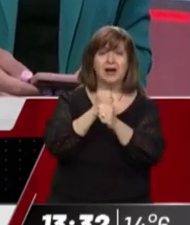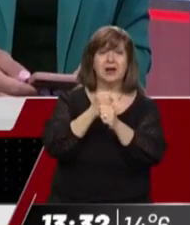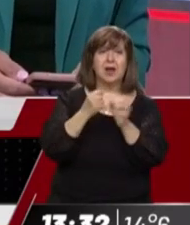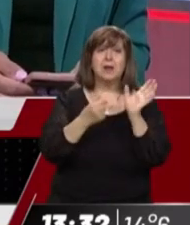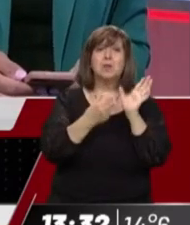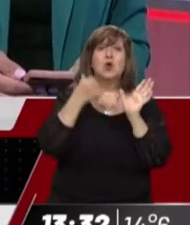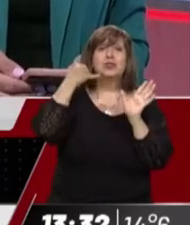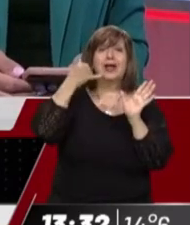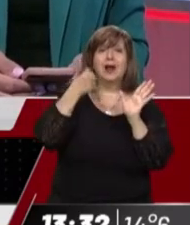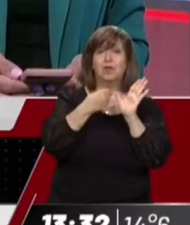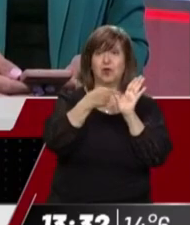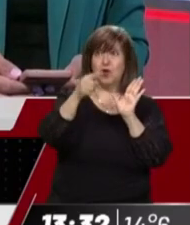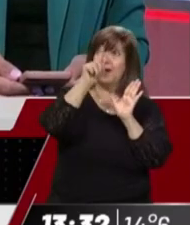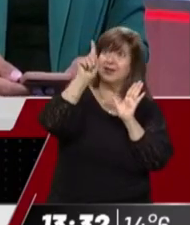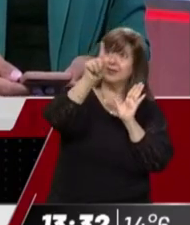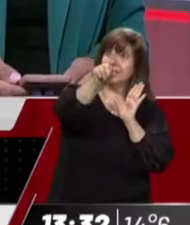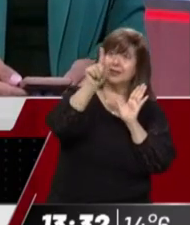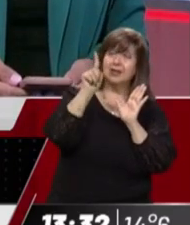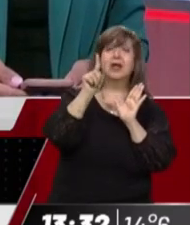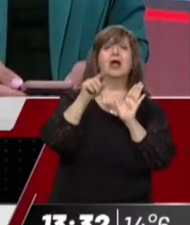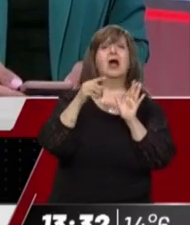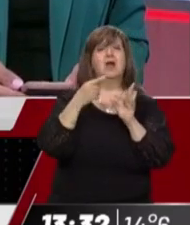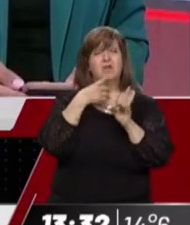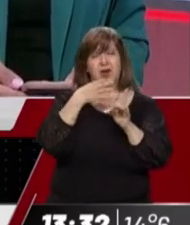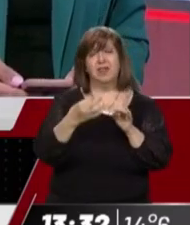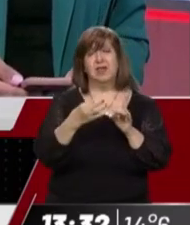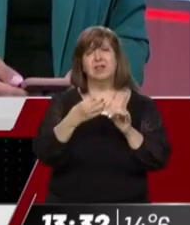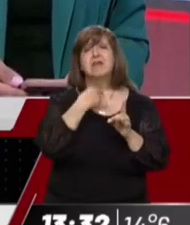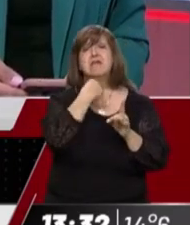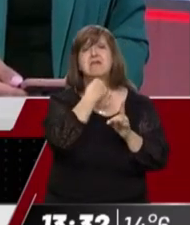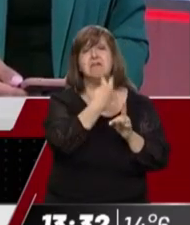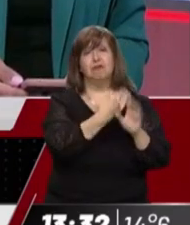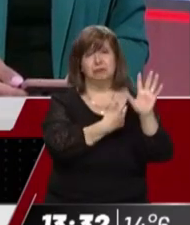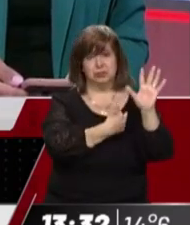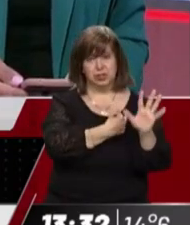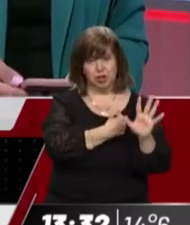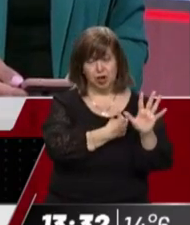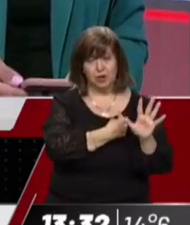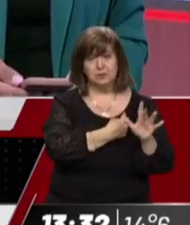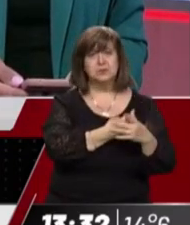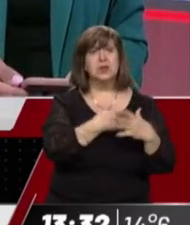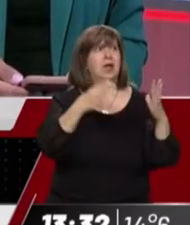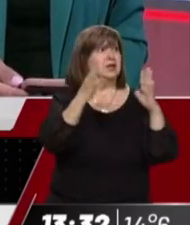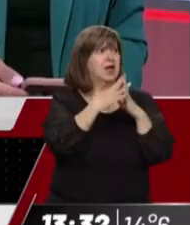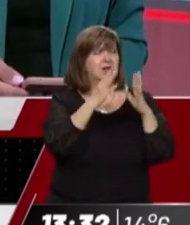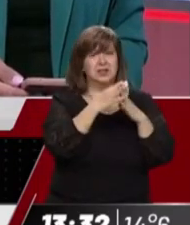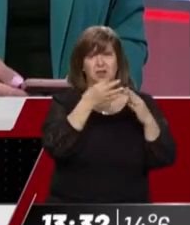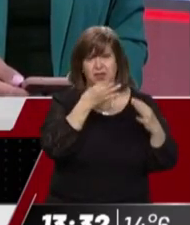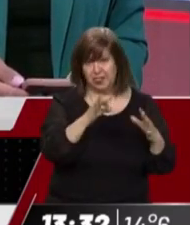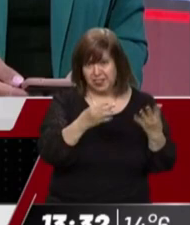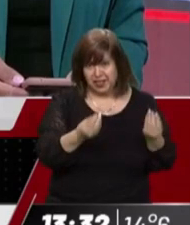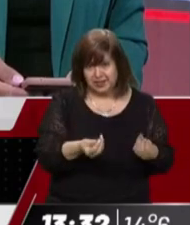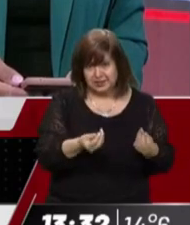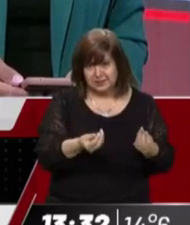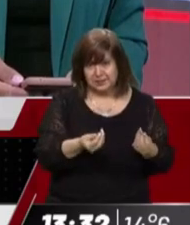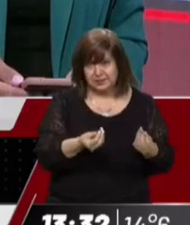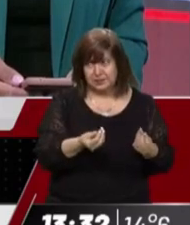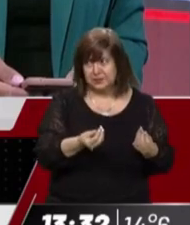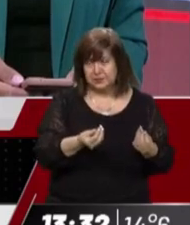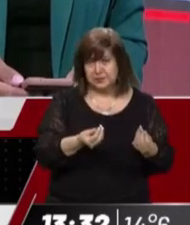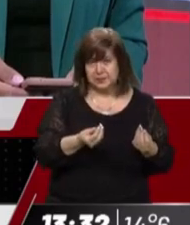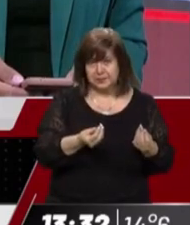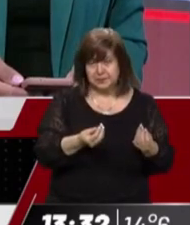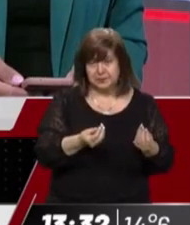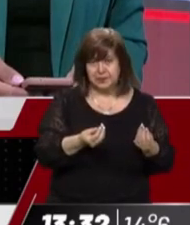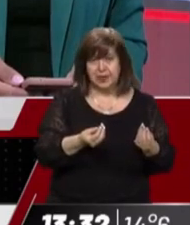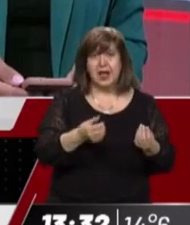trabajo, necesita todo para sus hijos, porque la verdad que lo perdieron todo. Qué fuerte cuando dice, vendí mi casa. Digo, con lo que